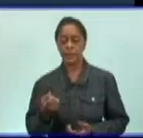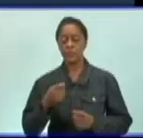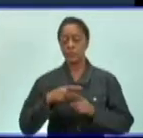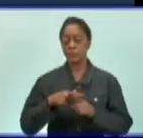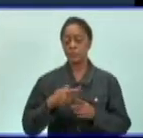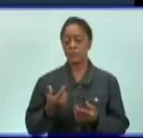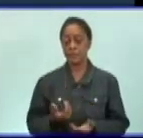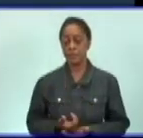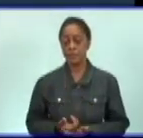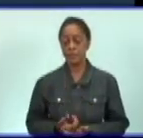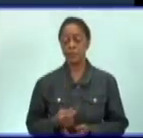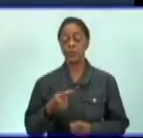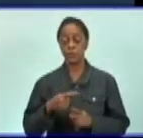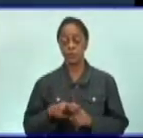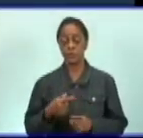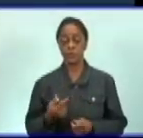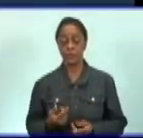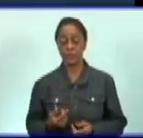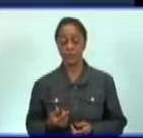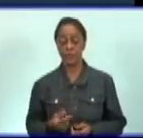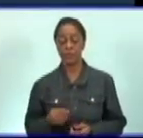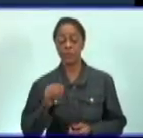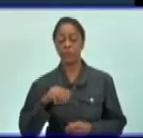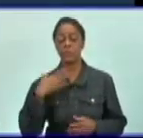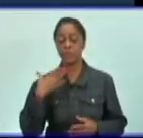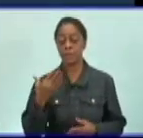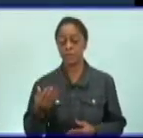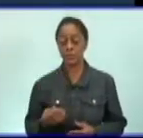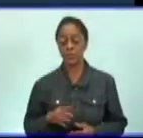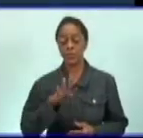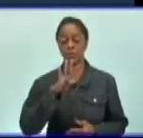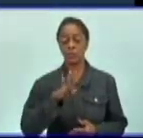sumandos. Los sumandos que son